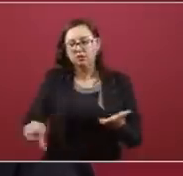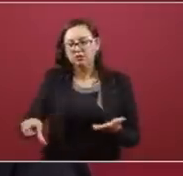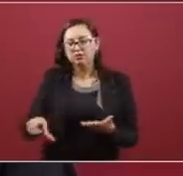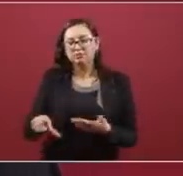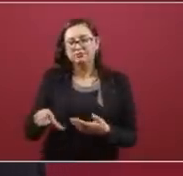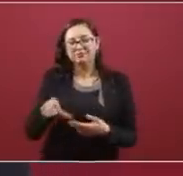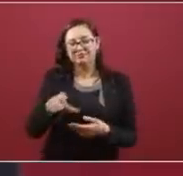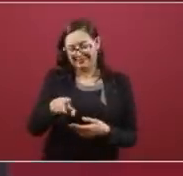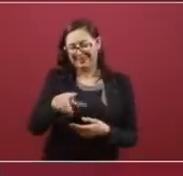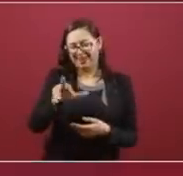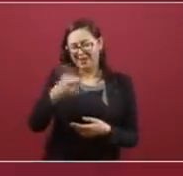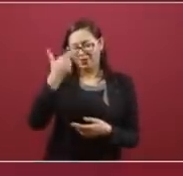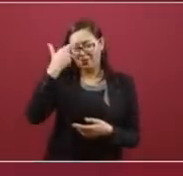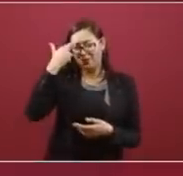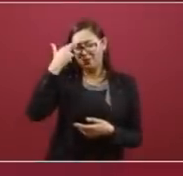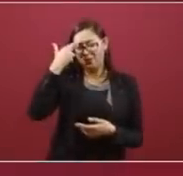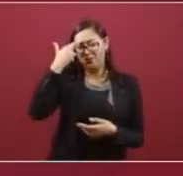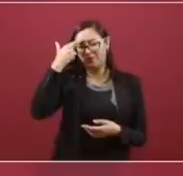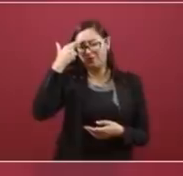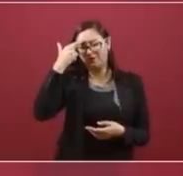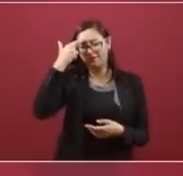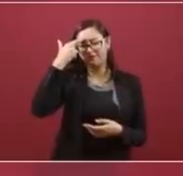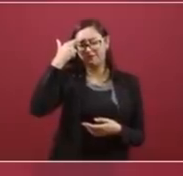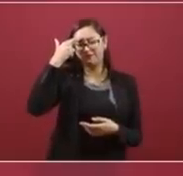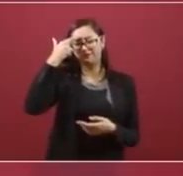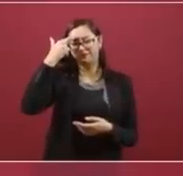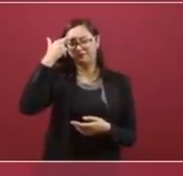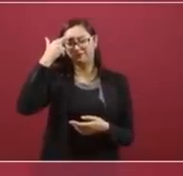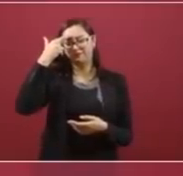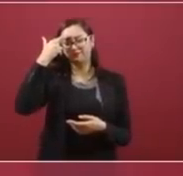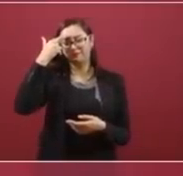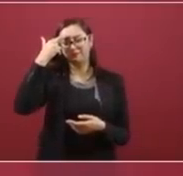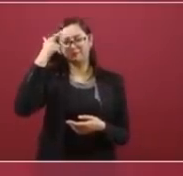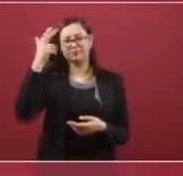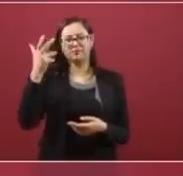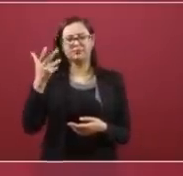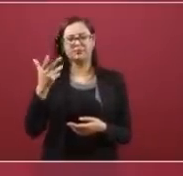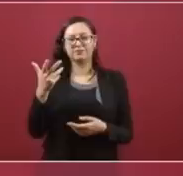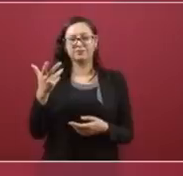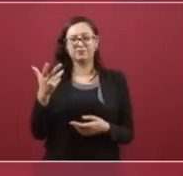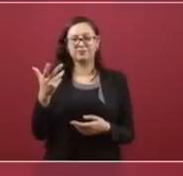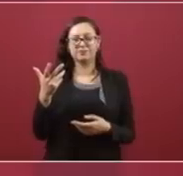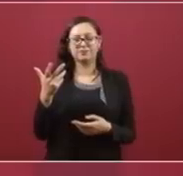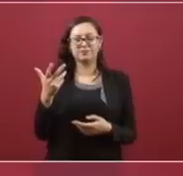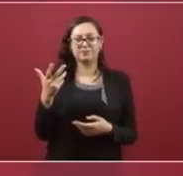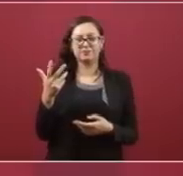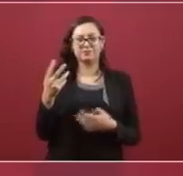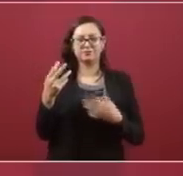¿Se acuerdan que em dimos a conocer?